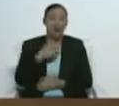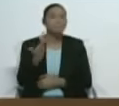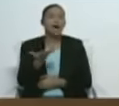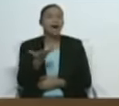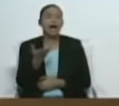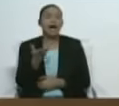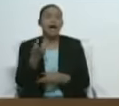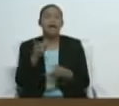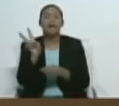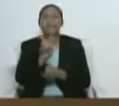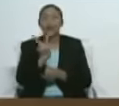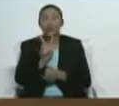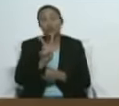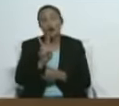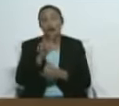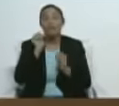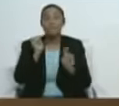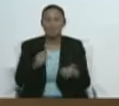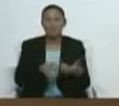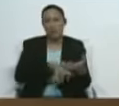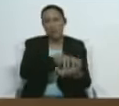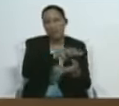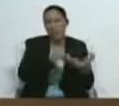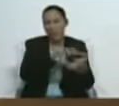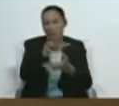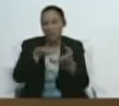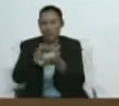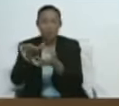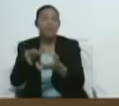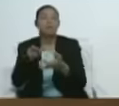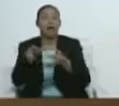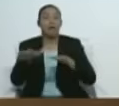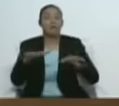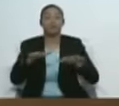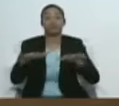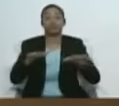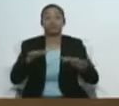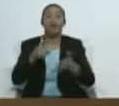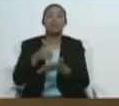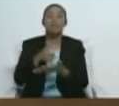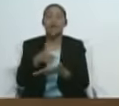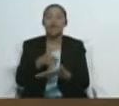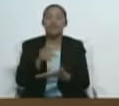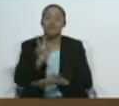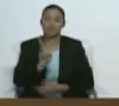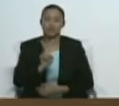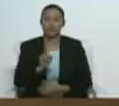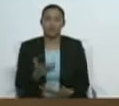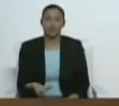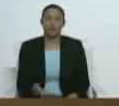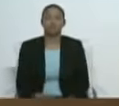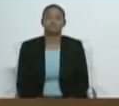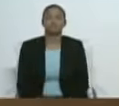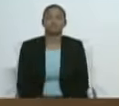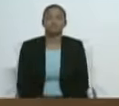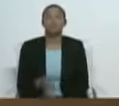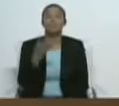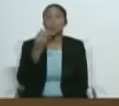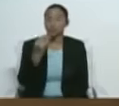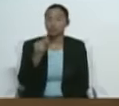la vida del presidente de la república si a esto le sumamos la serie de cincos conspiraciones que involucran a militares